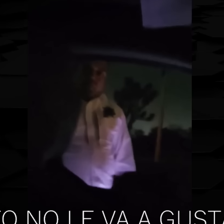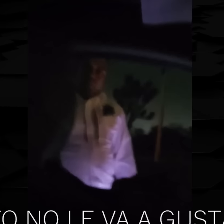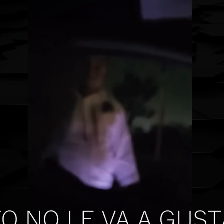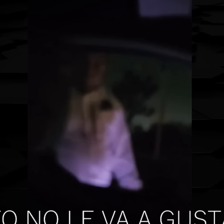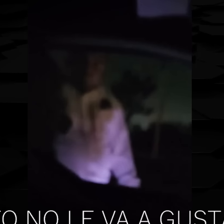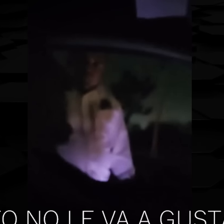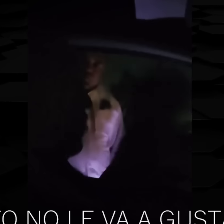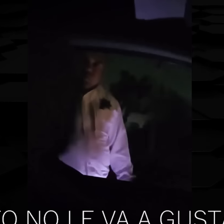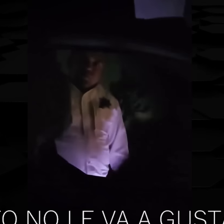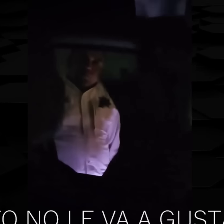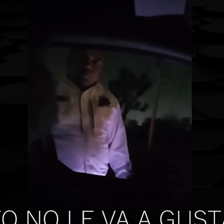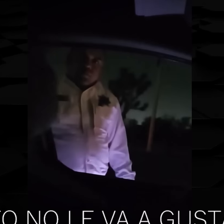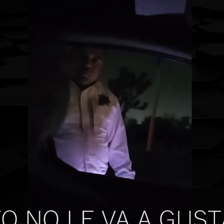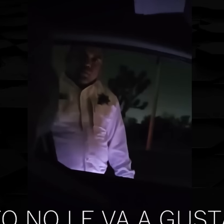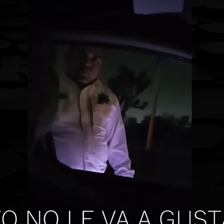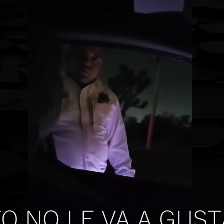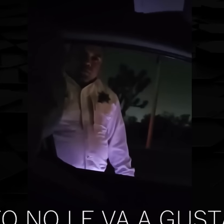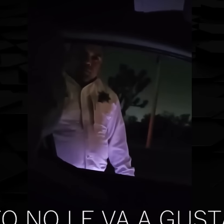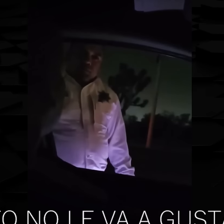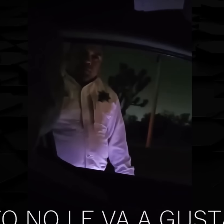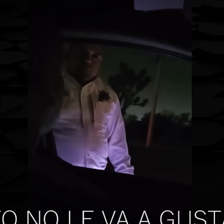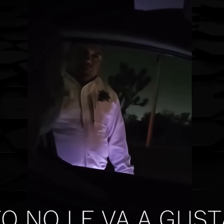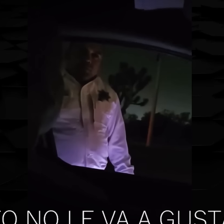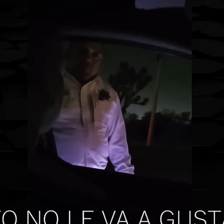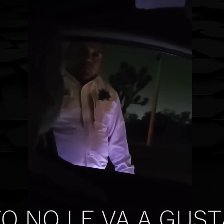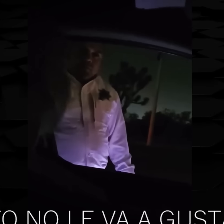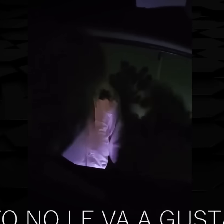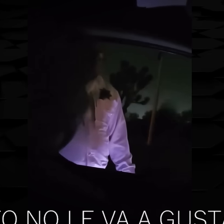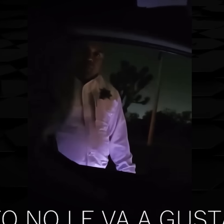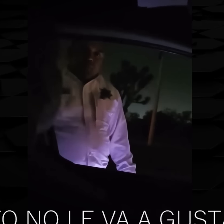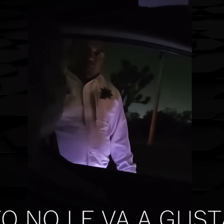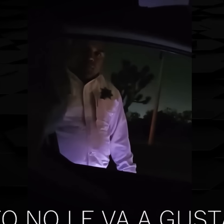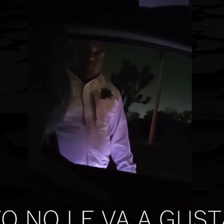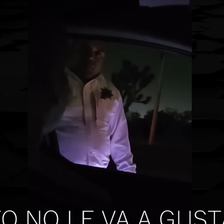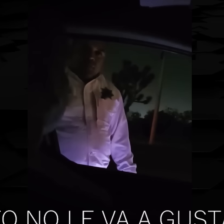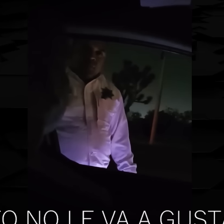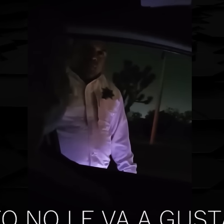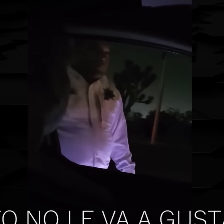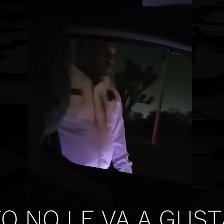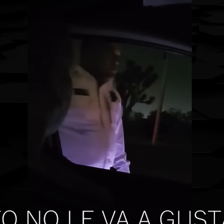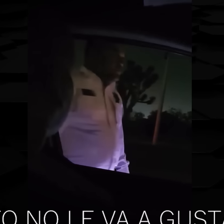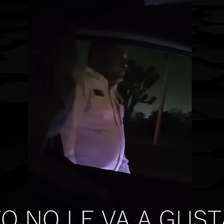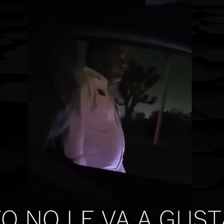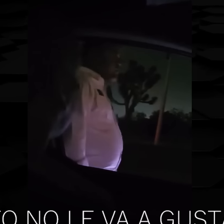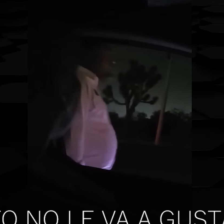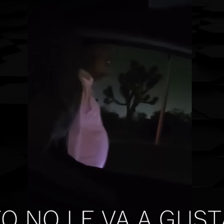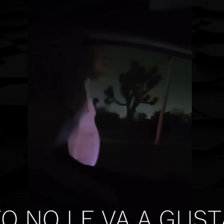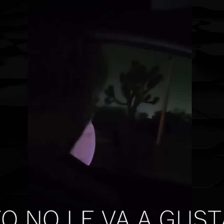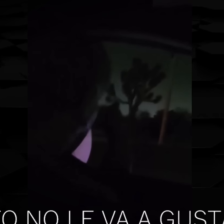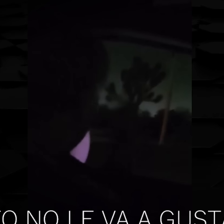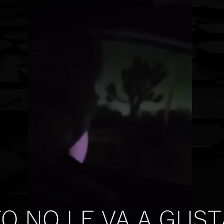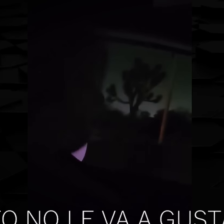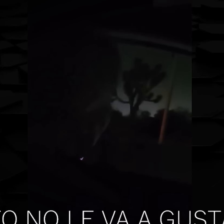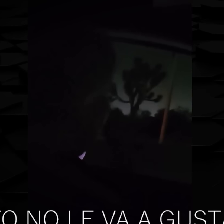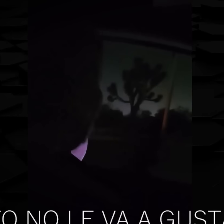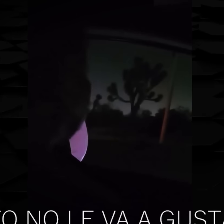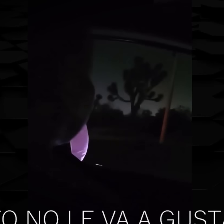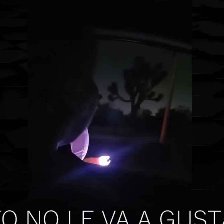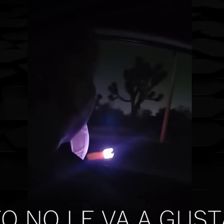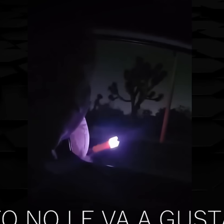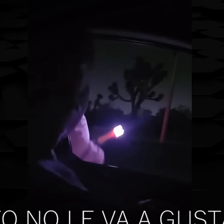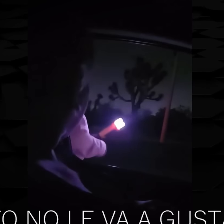tratamiento y usted le quitan 2000 pesos como si nada se lo regresa por favor ahí sí desconozco y fue él me señalan